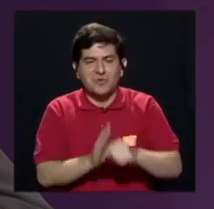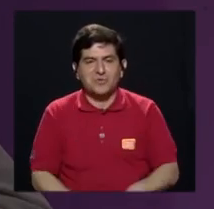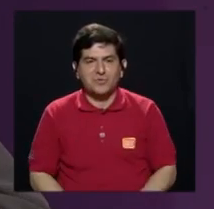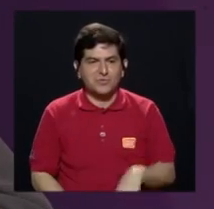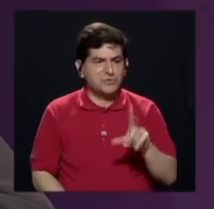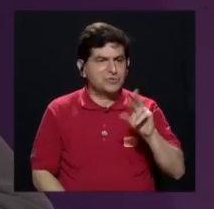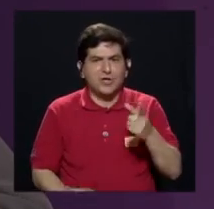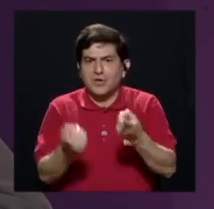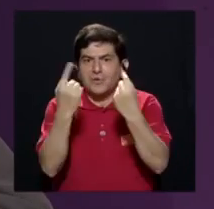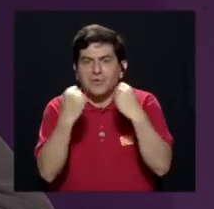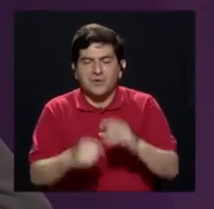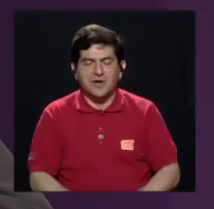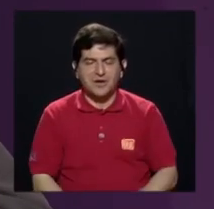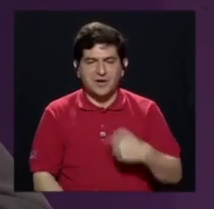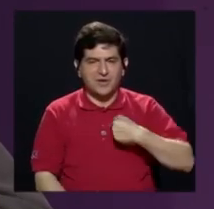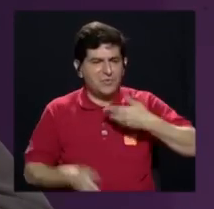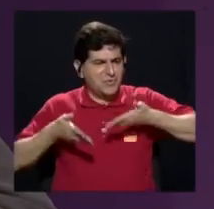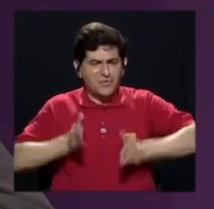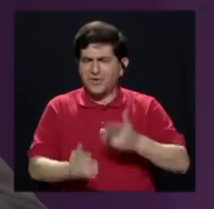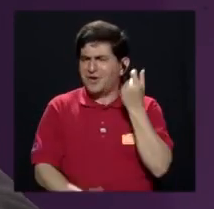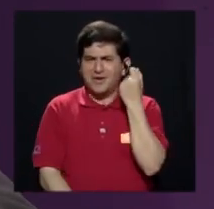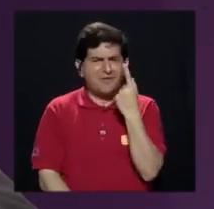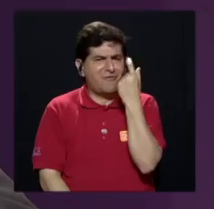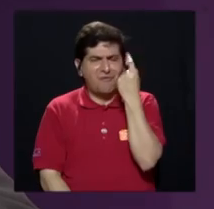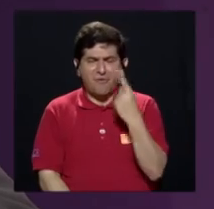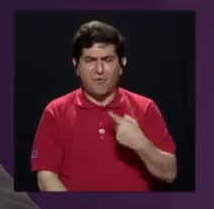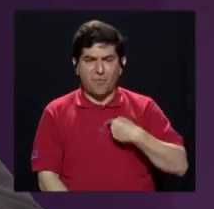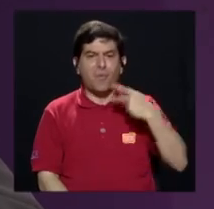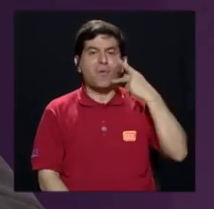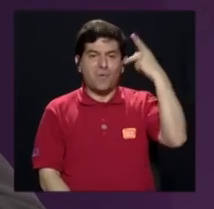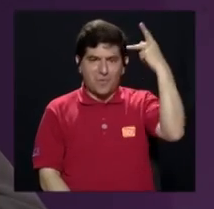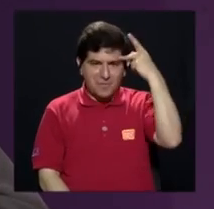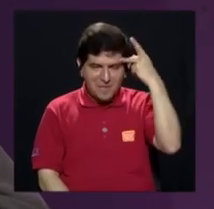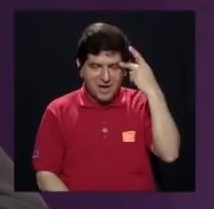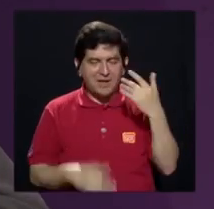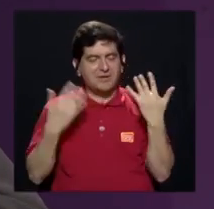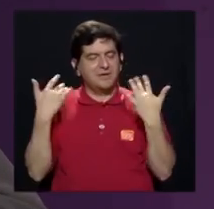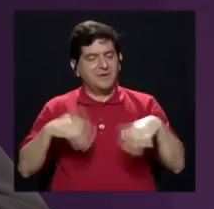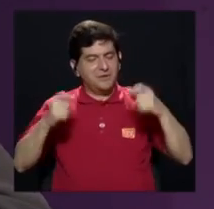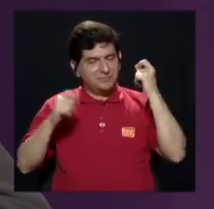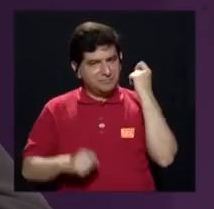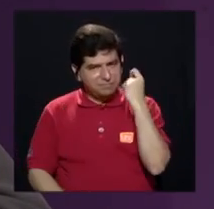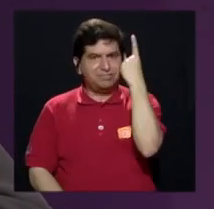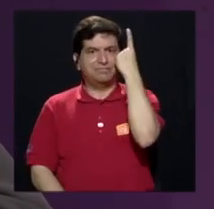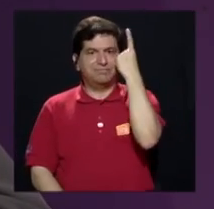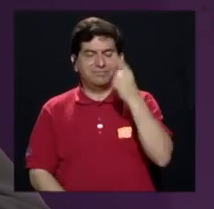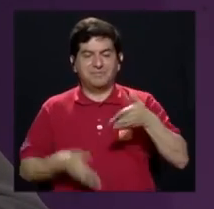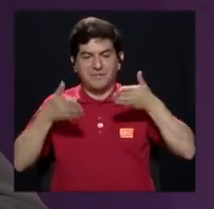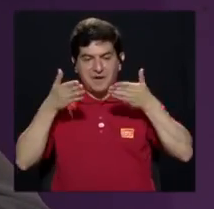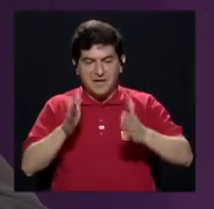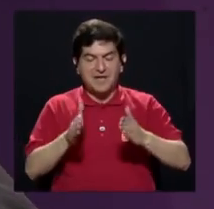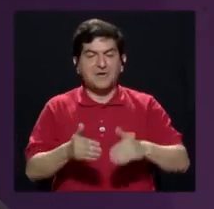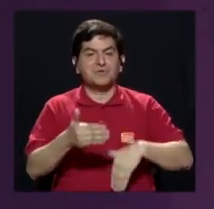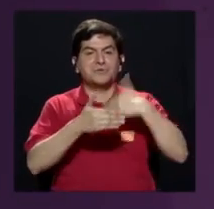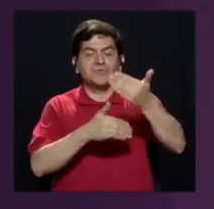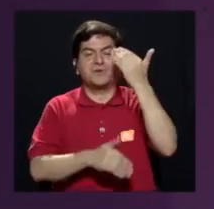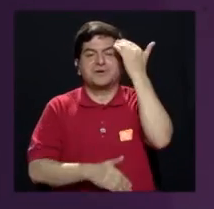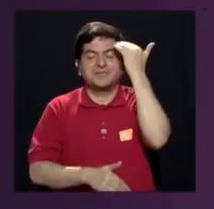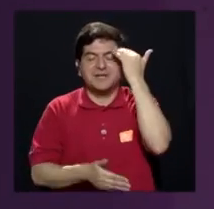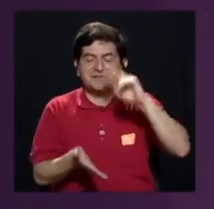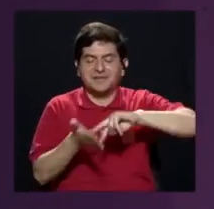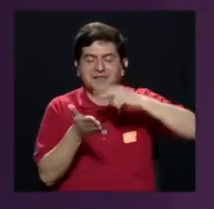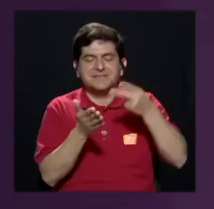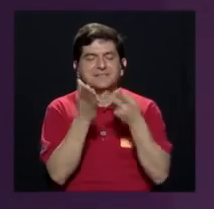y uno como dijo nunca lo entendió uno como padre lo reté que entiende hijos para saber lo que es el miedo bueno